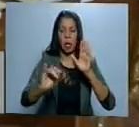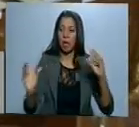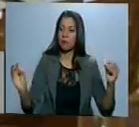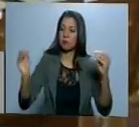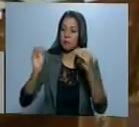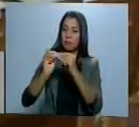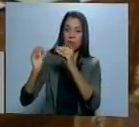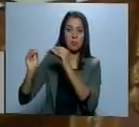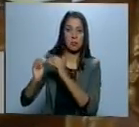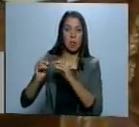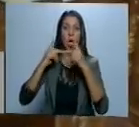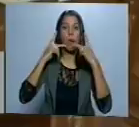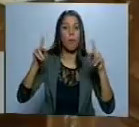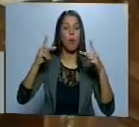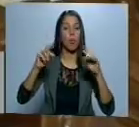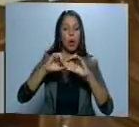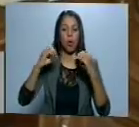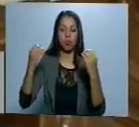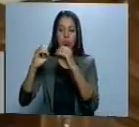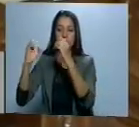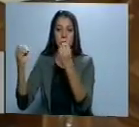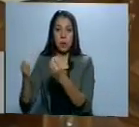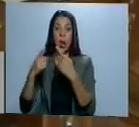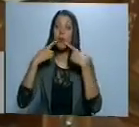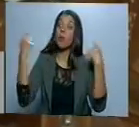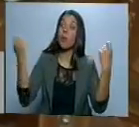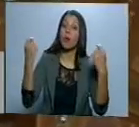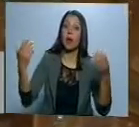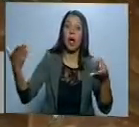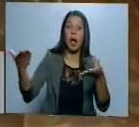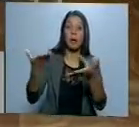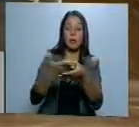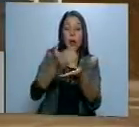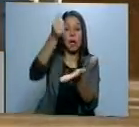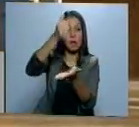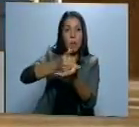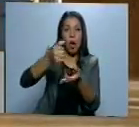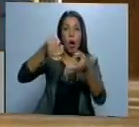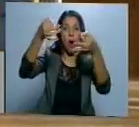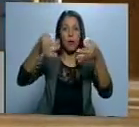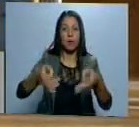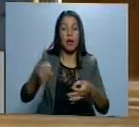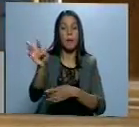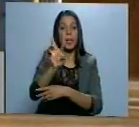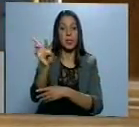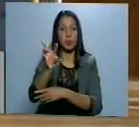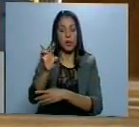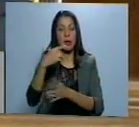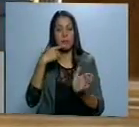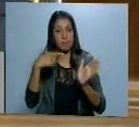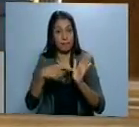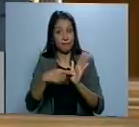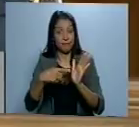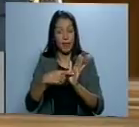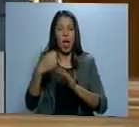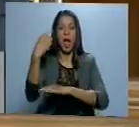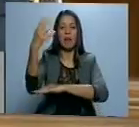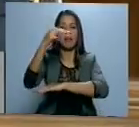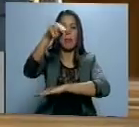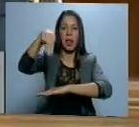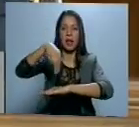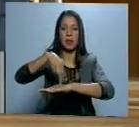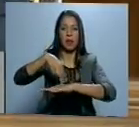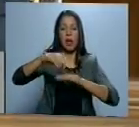públicos constituidos, publicados en la Gaceta Oficial de la República Bolivariana de Venezuela, considerando que la Asamblea